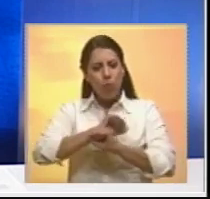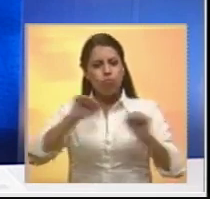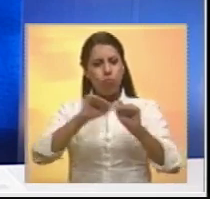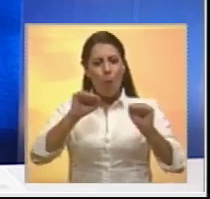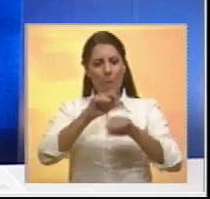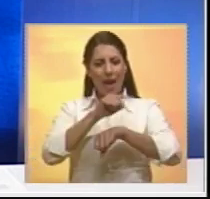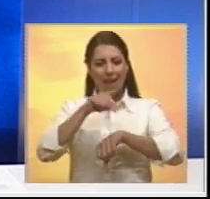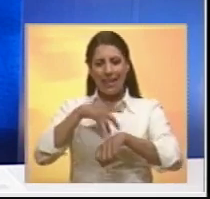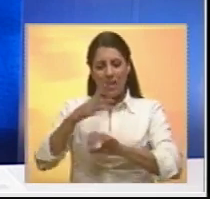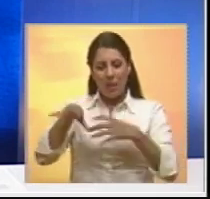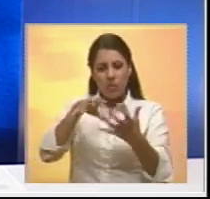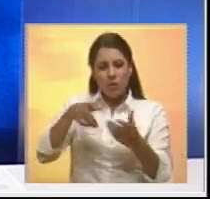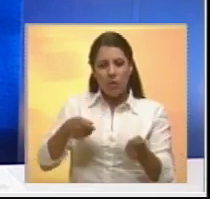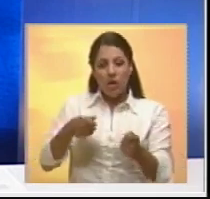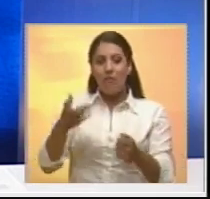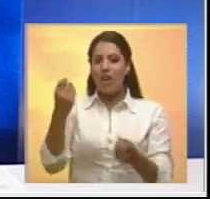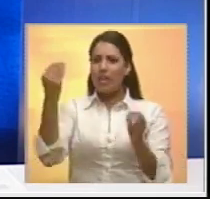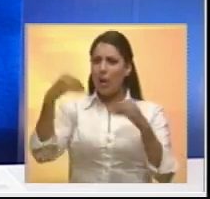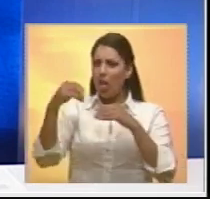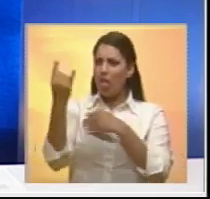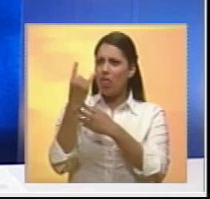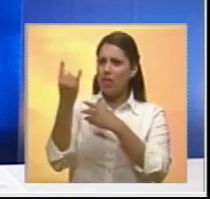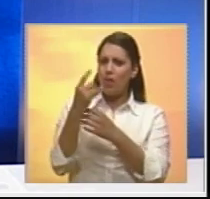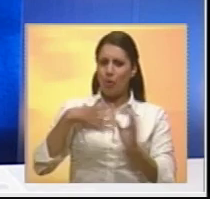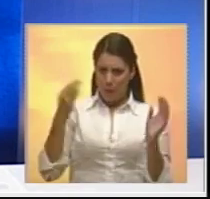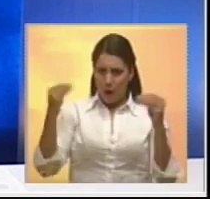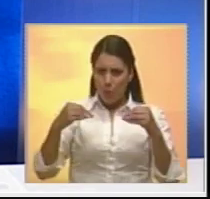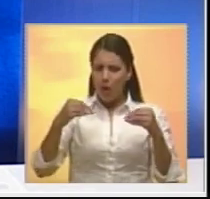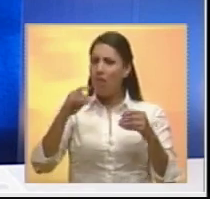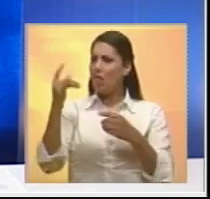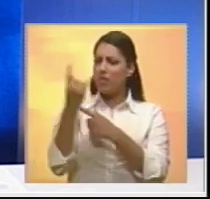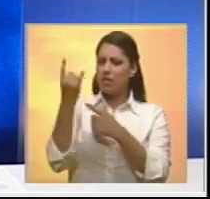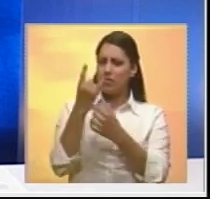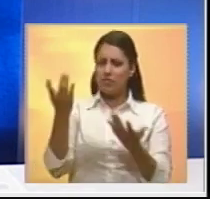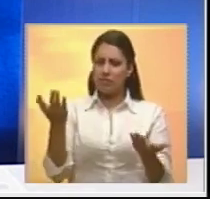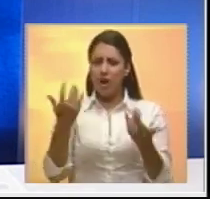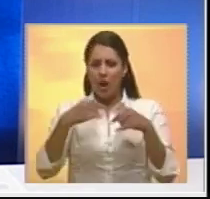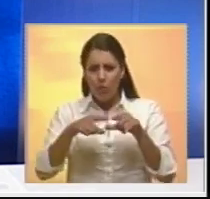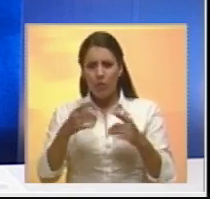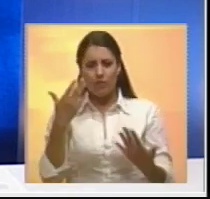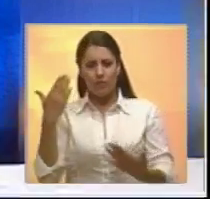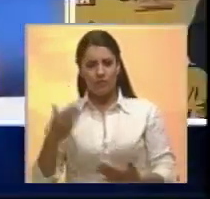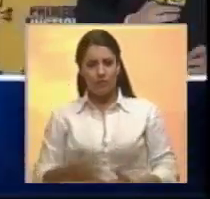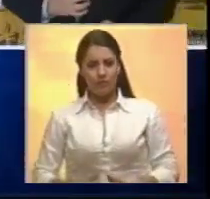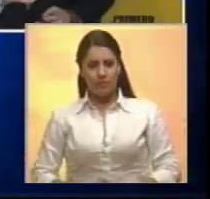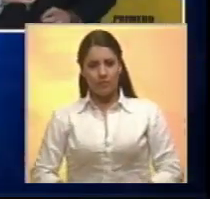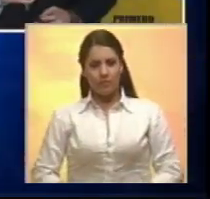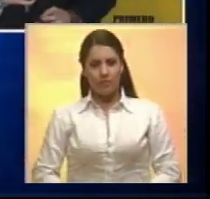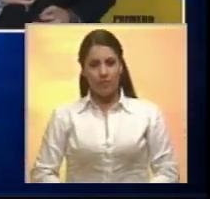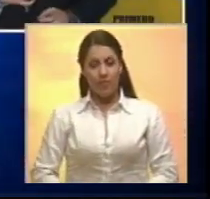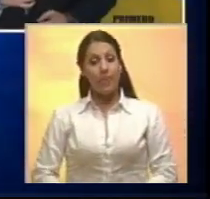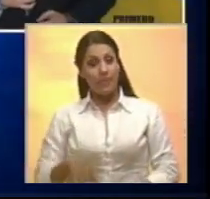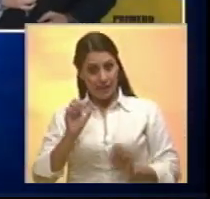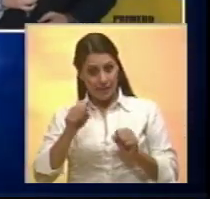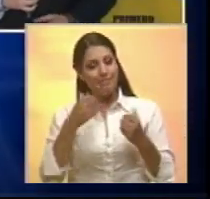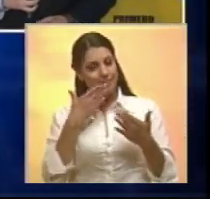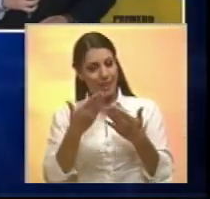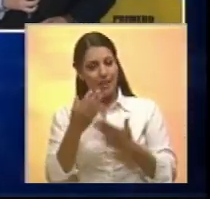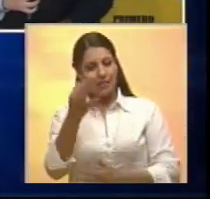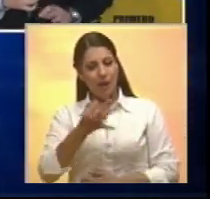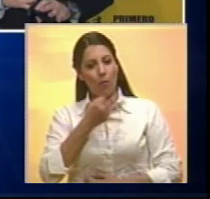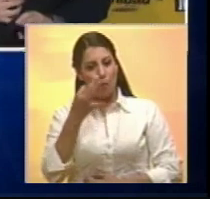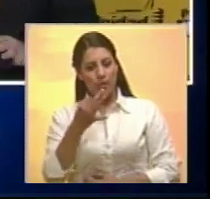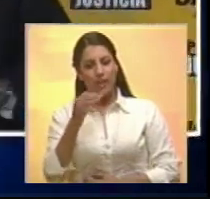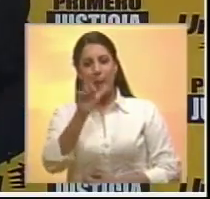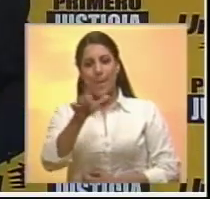de tiempo al no cumplir los acuerdos de la mesa de diálogo. Manuel Covela nos amplía. Sí, así es, gracias. Buenas